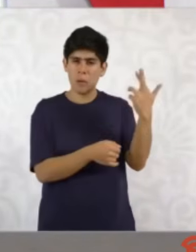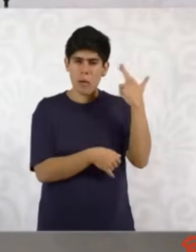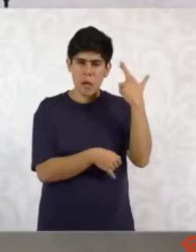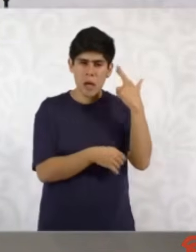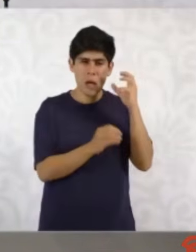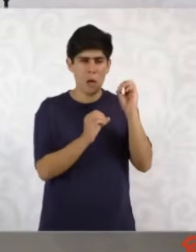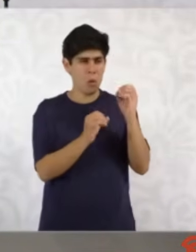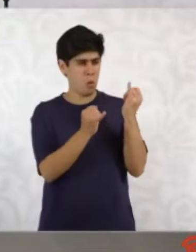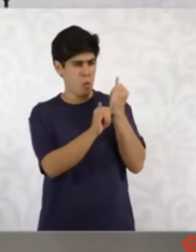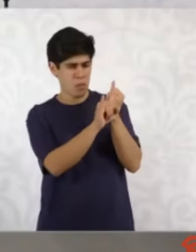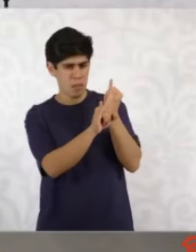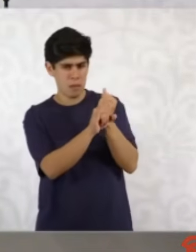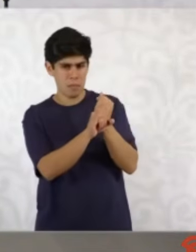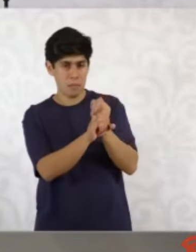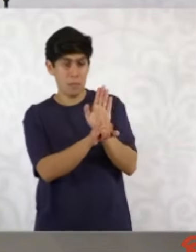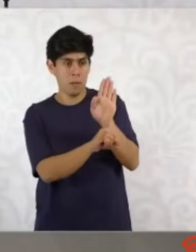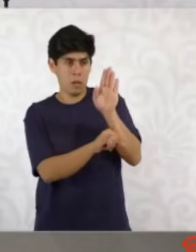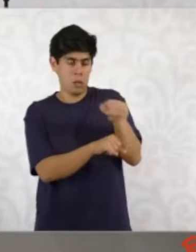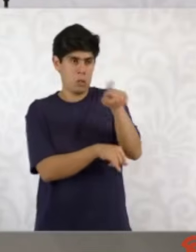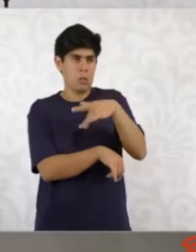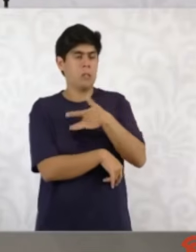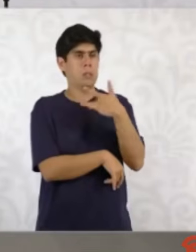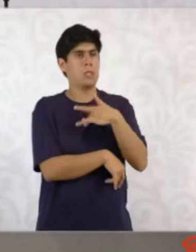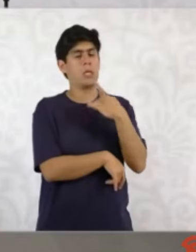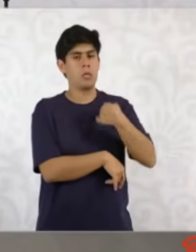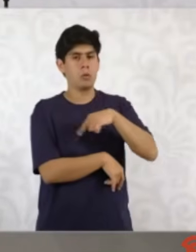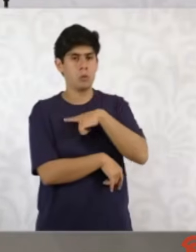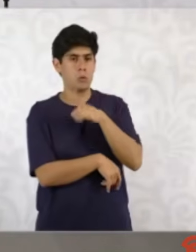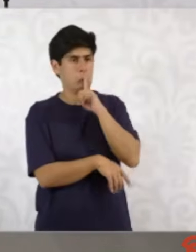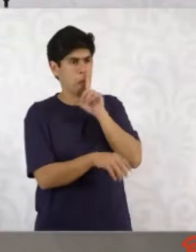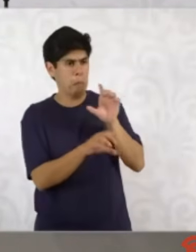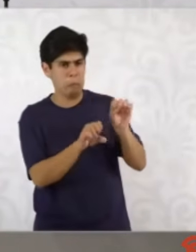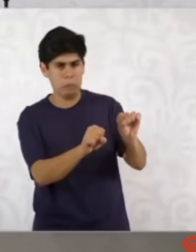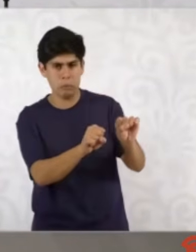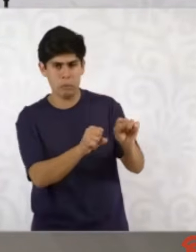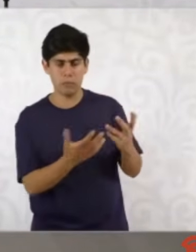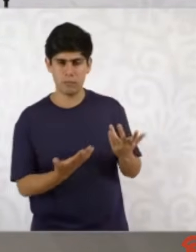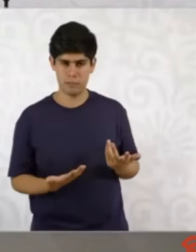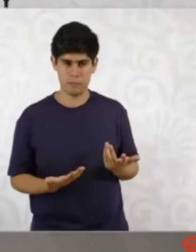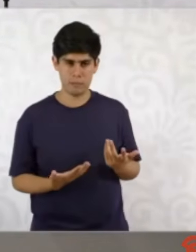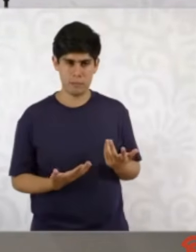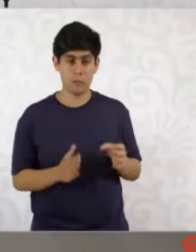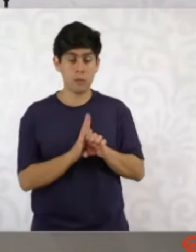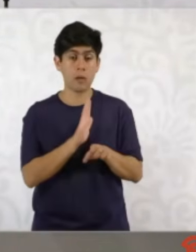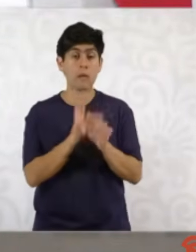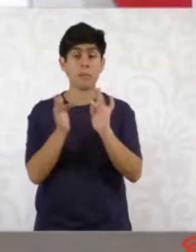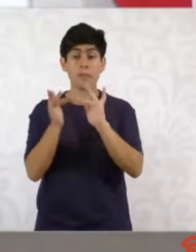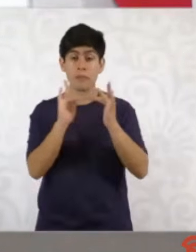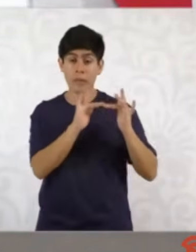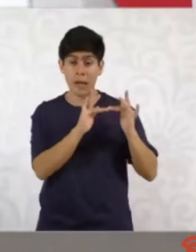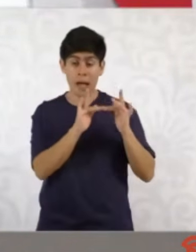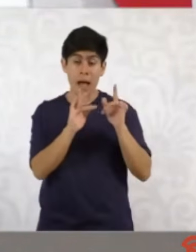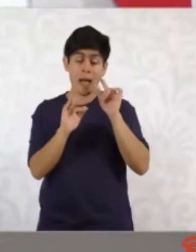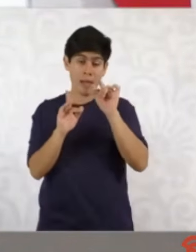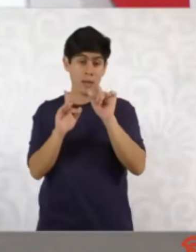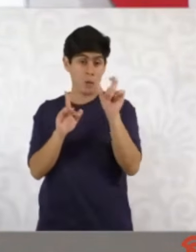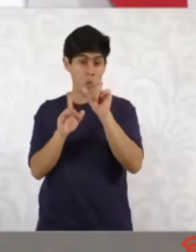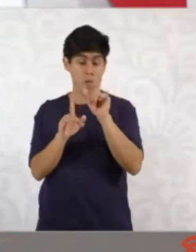vemos, aquí están las plataformas, por ejemplo, siempre te anuncian que es anuncio, te lo